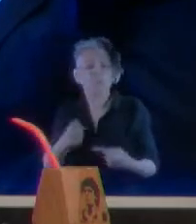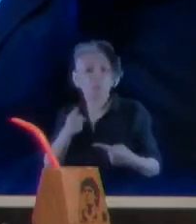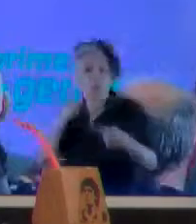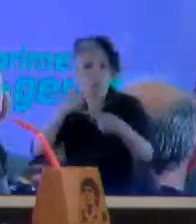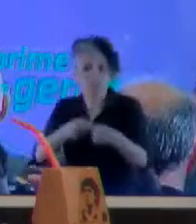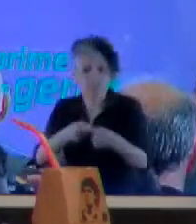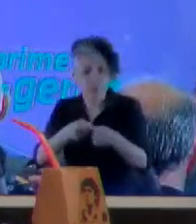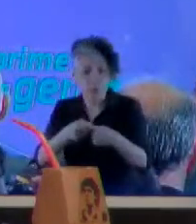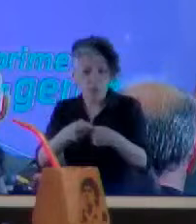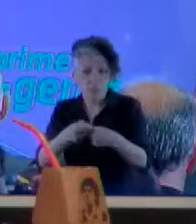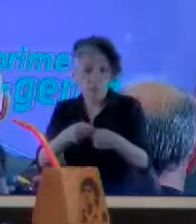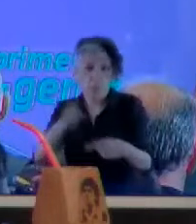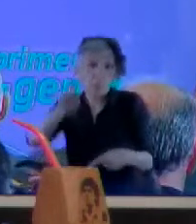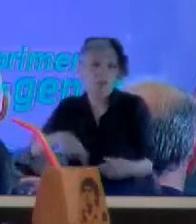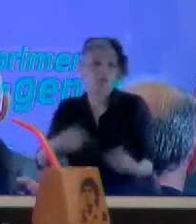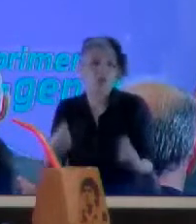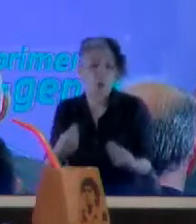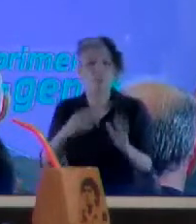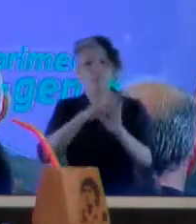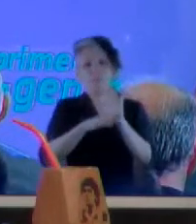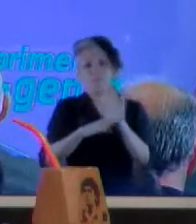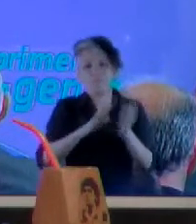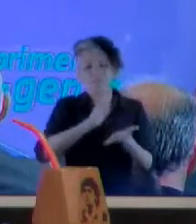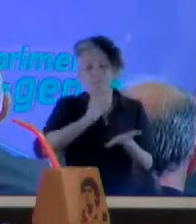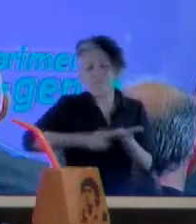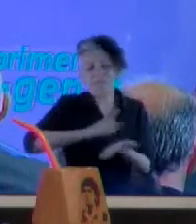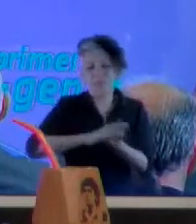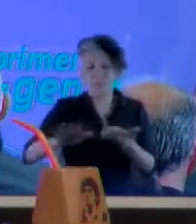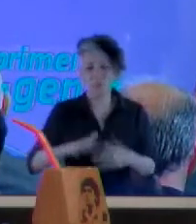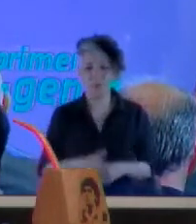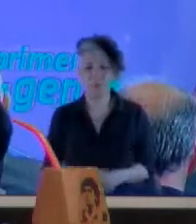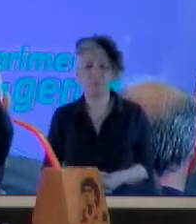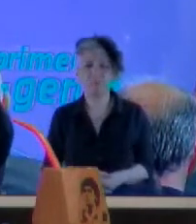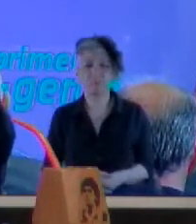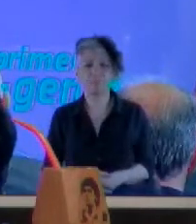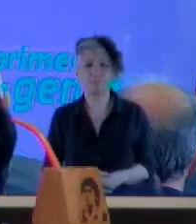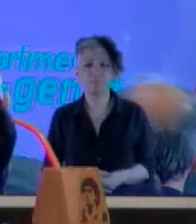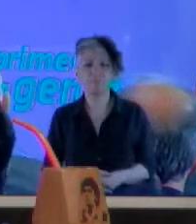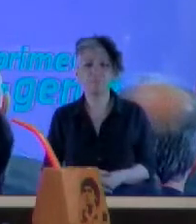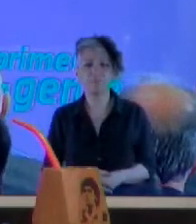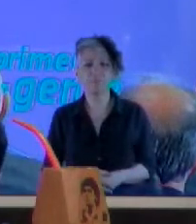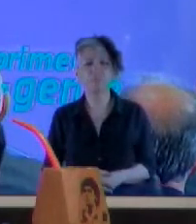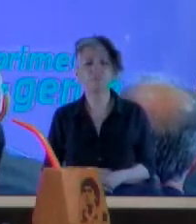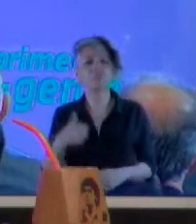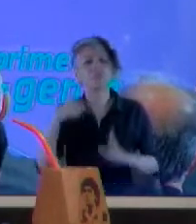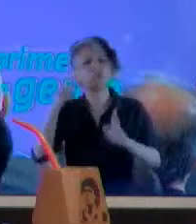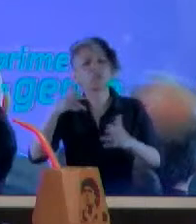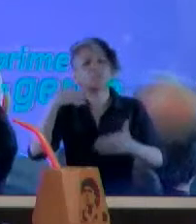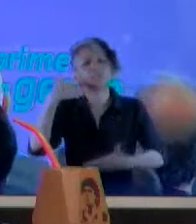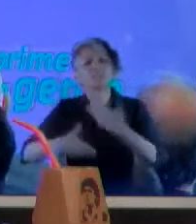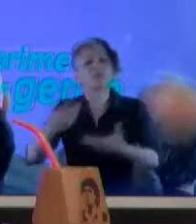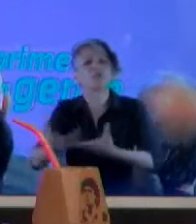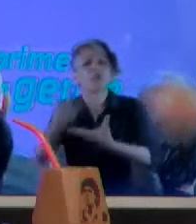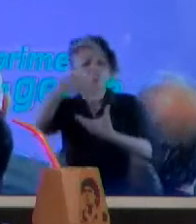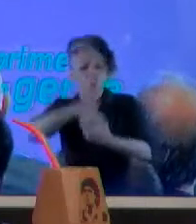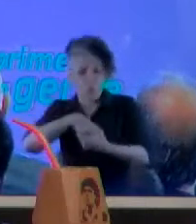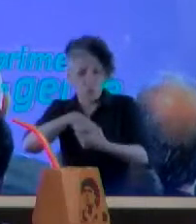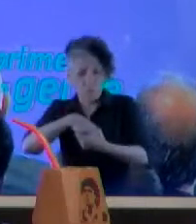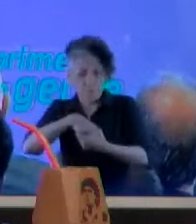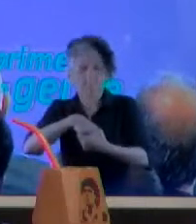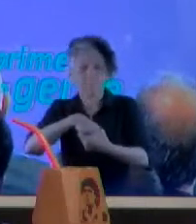tratar de calmar el humor de los mercados, al menos para tener una tregua durante esta semana. La sensación que tengo yo